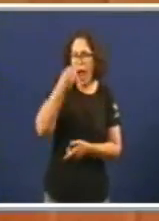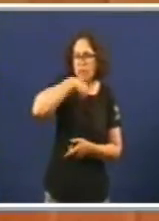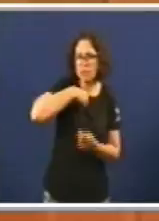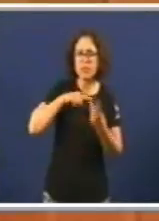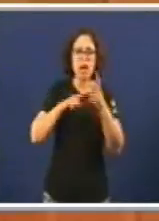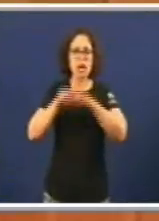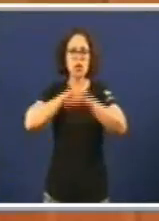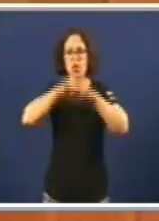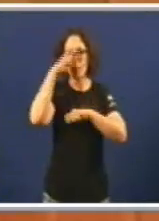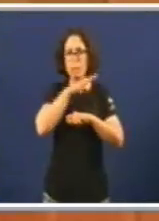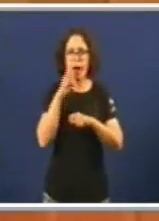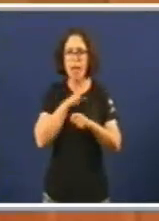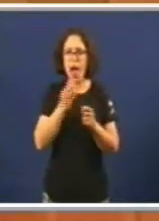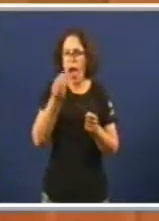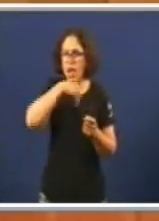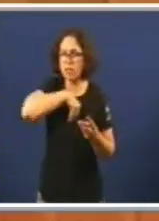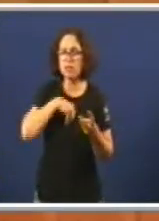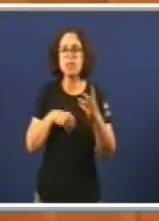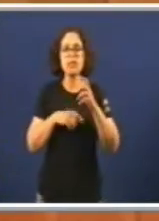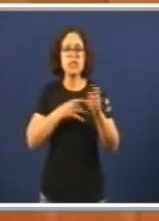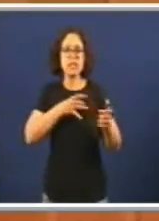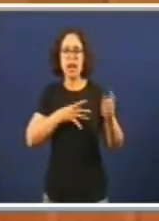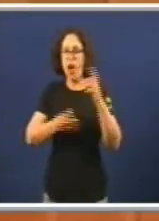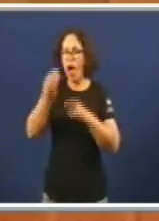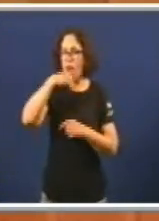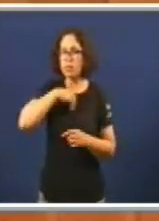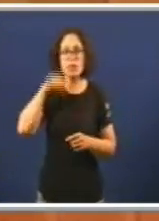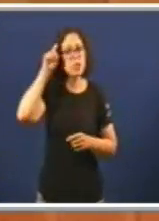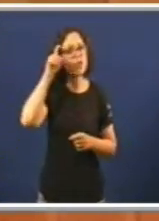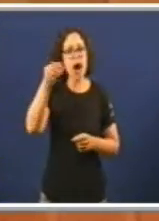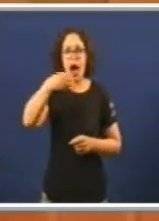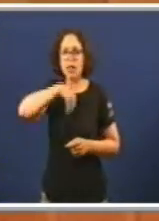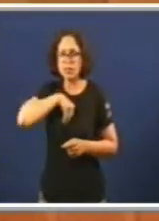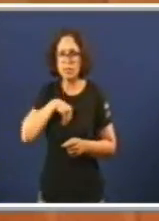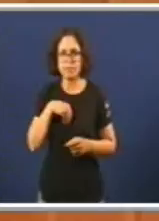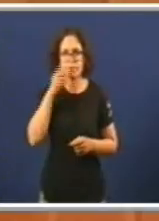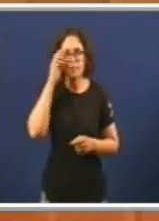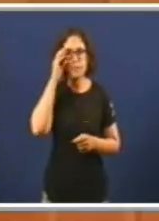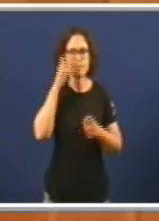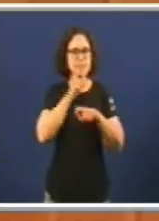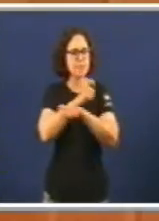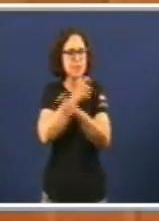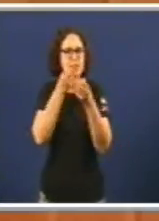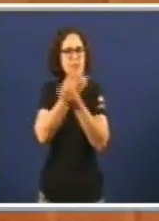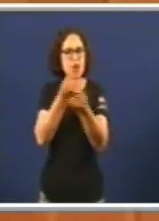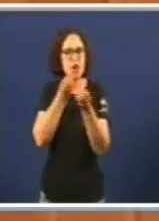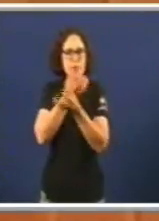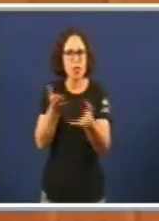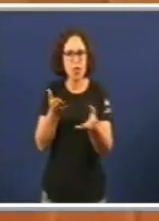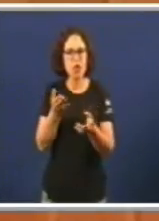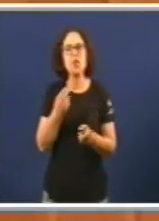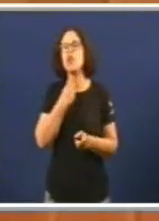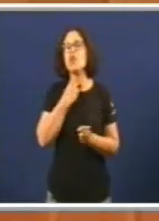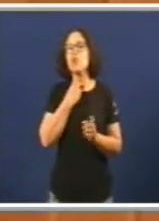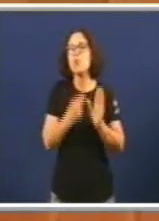AMPAs, ás organizacións sindicais, ao profesorado. Se queremos a versión dos seus, ocultoulle información até as portavocías municipais